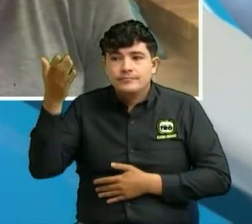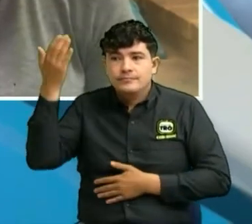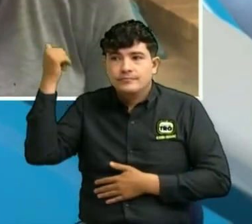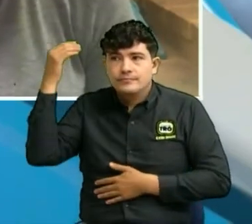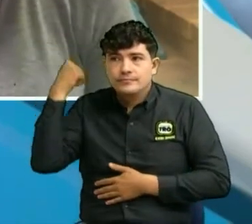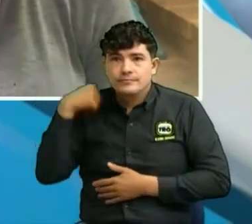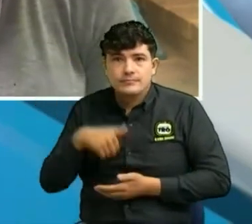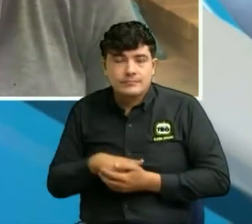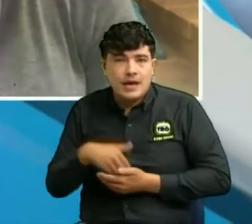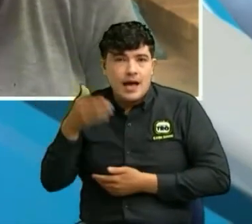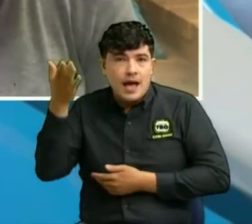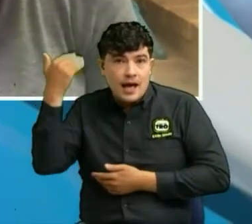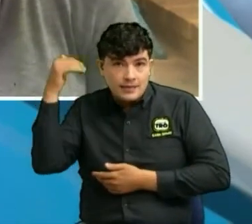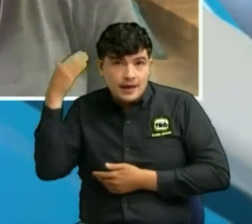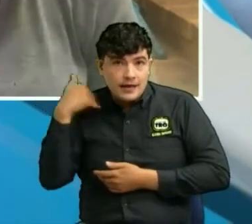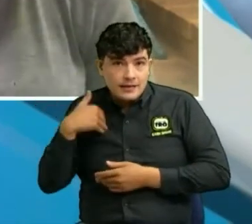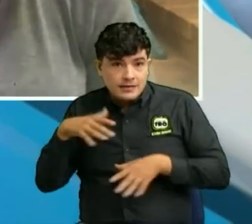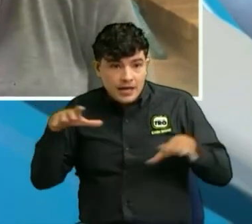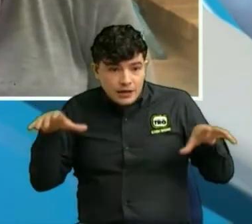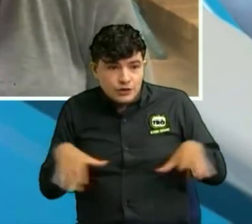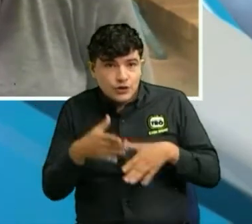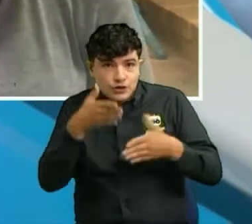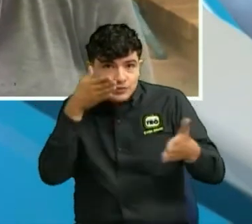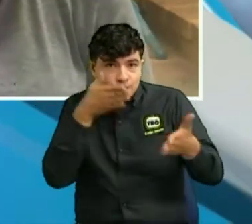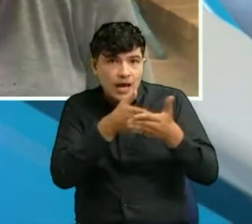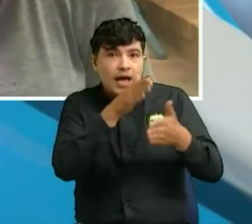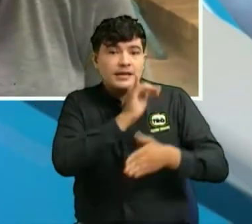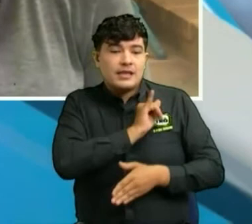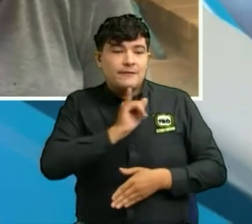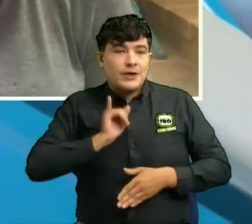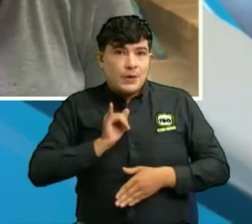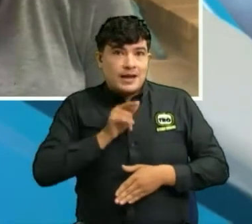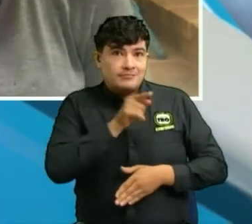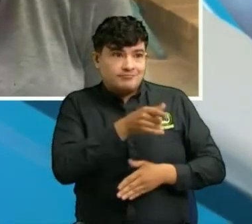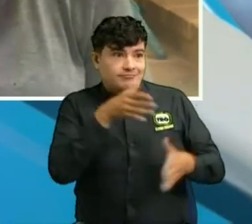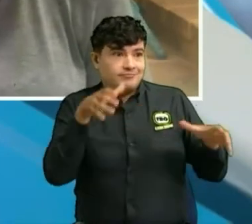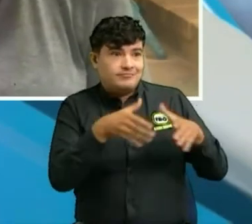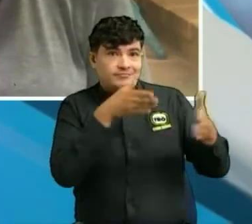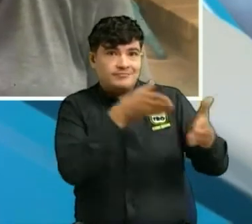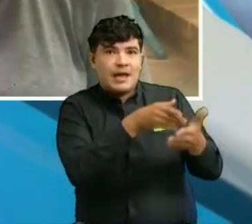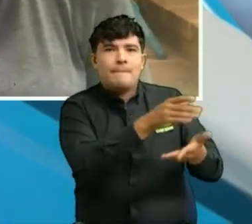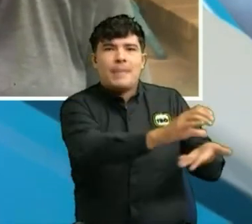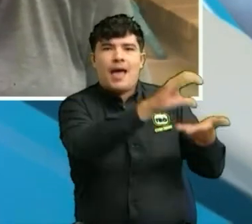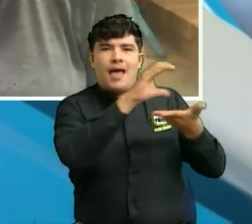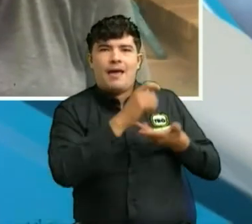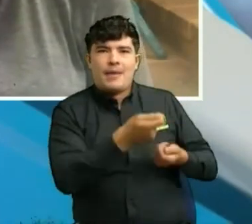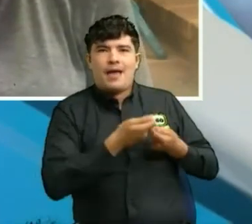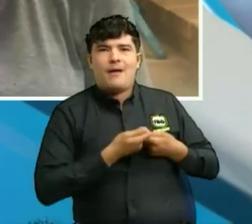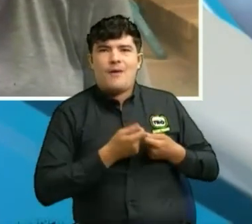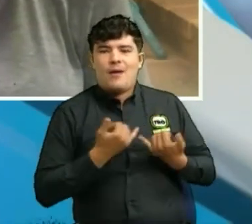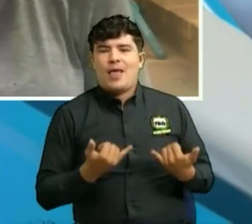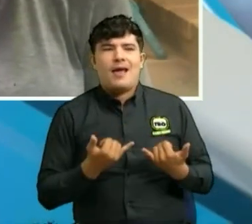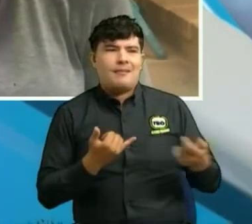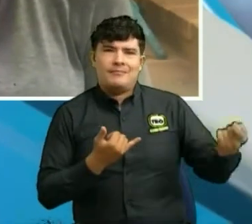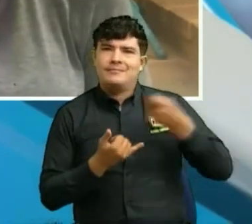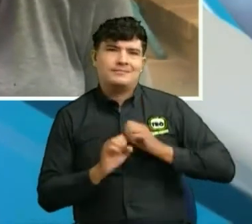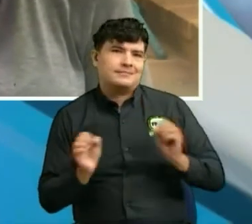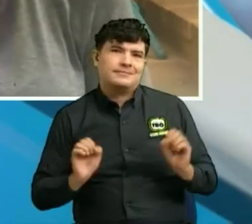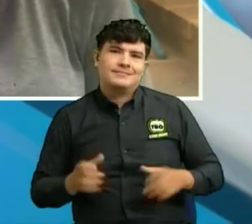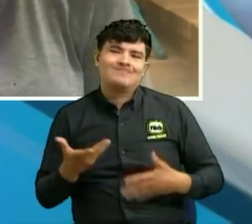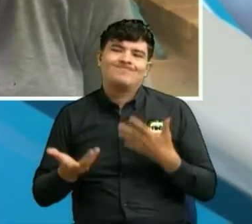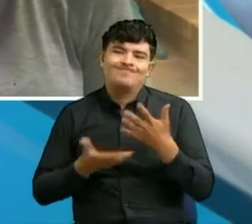cuentan con incentivo económico. Entonces, todas estas inquietudes mañana nuestro abogado especialista en